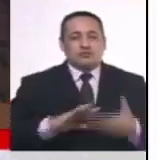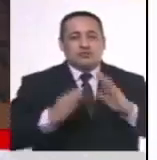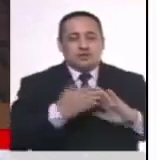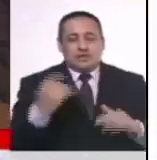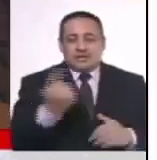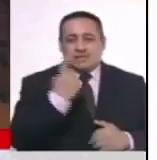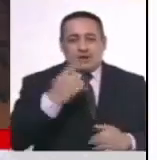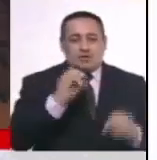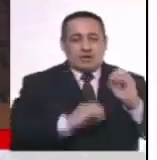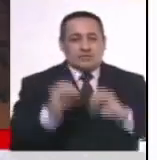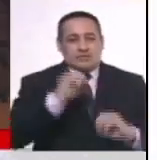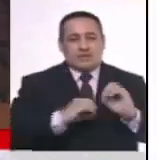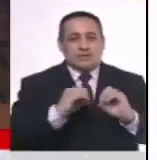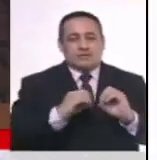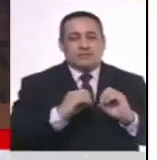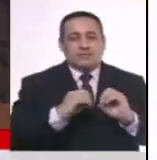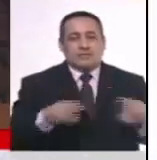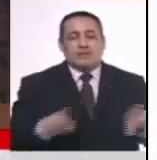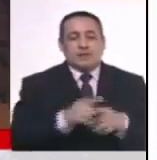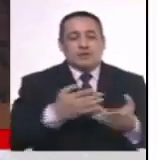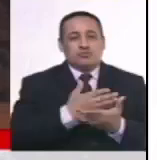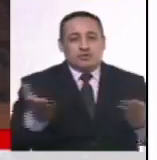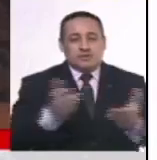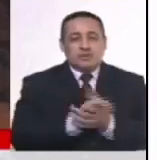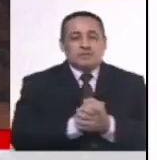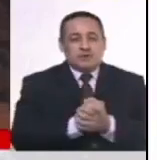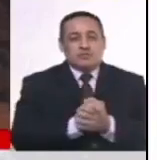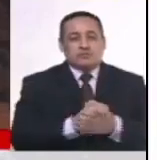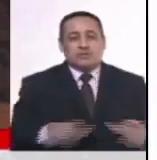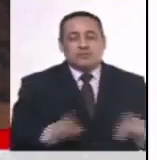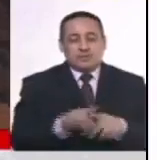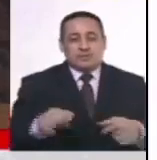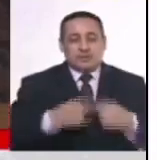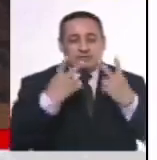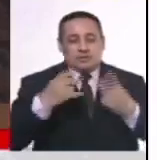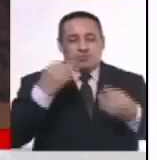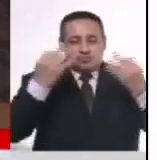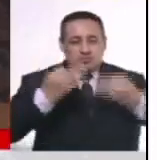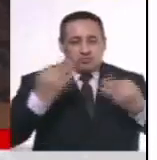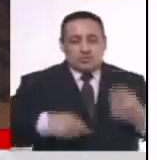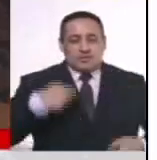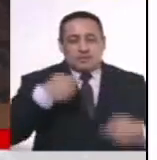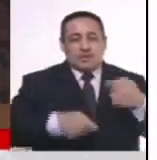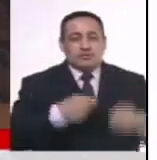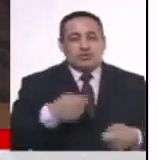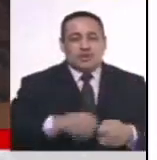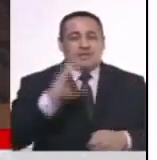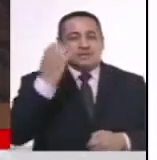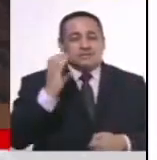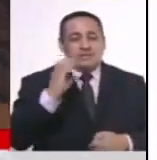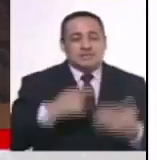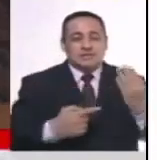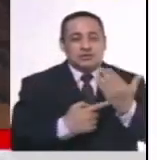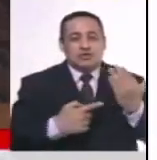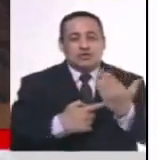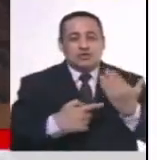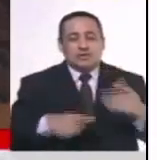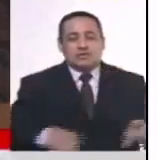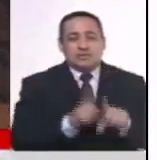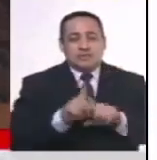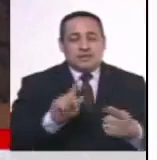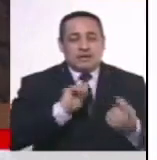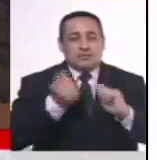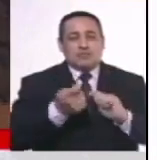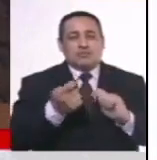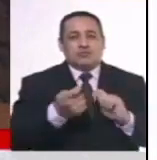civil organizada. Estimados colegas, si vemos las cifras de inversión en ciencia, tecnología e